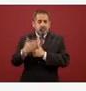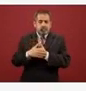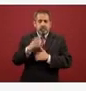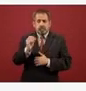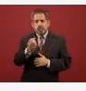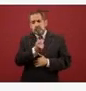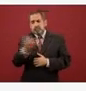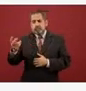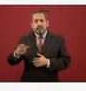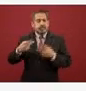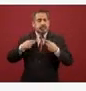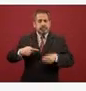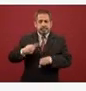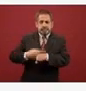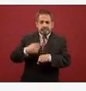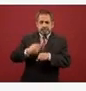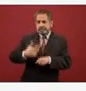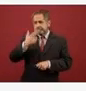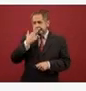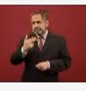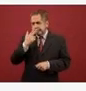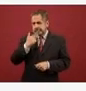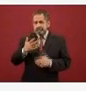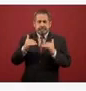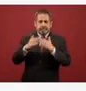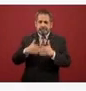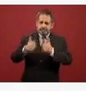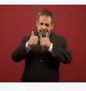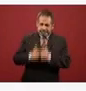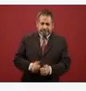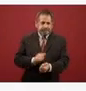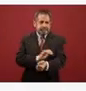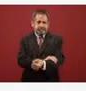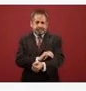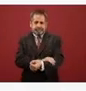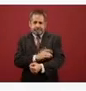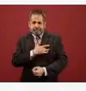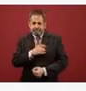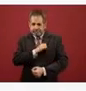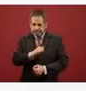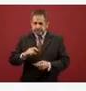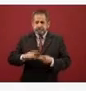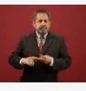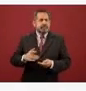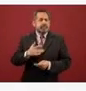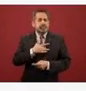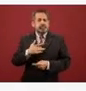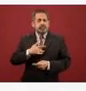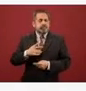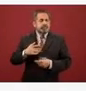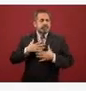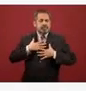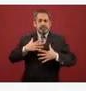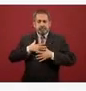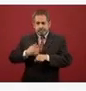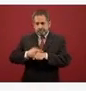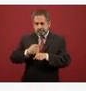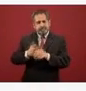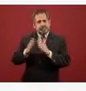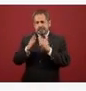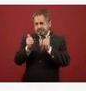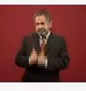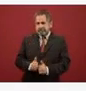con enfermedades crónicas como la diabetes, como la hipertensión, como la enfermedad cardíaca, como la enfermedad pulmonar.